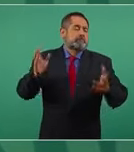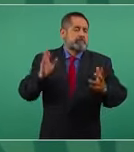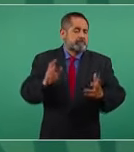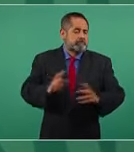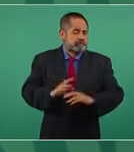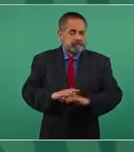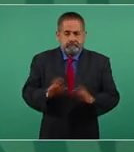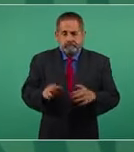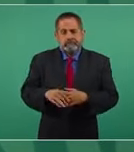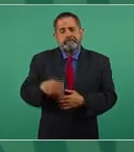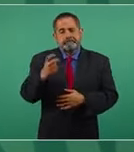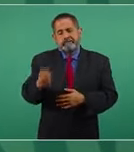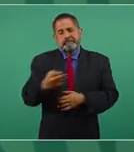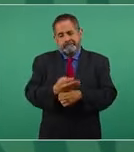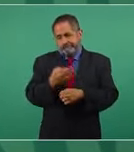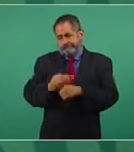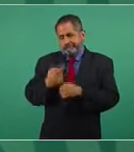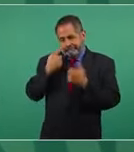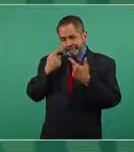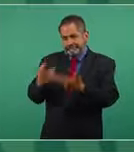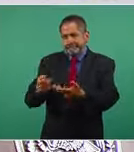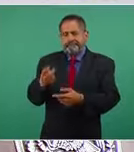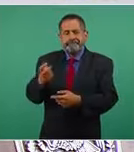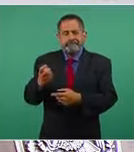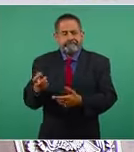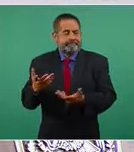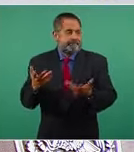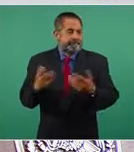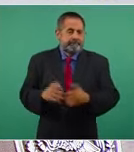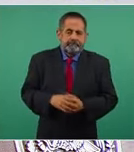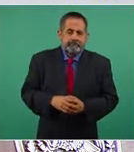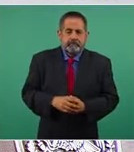Y es lo que se está ahora enfrentando.